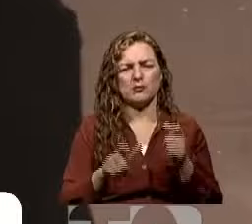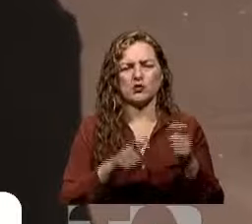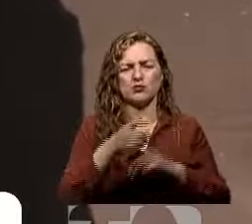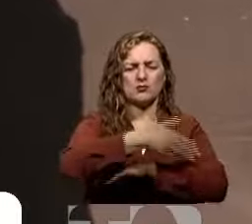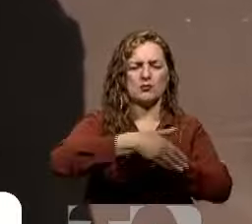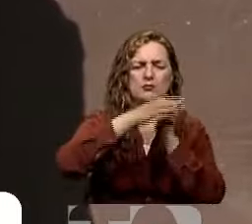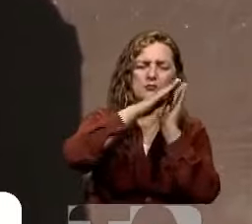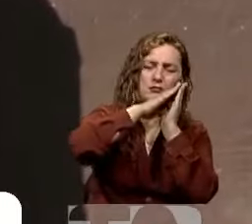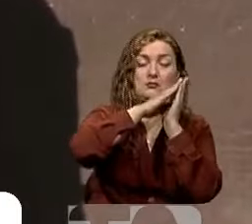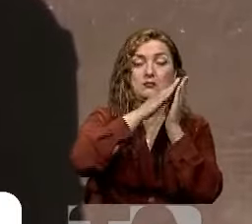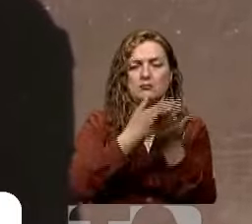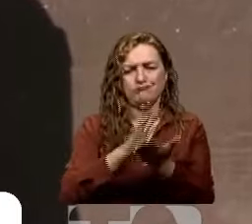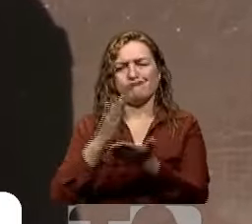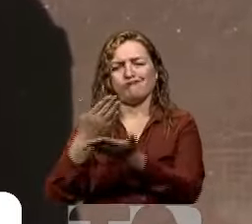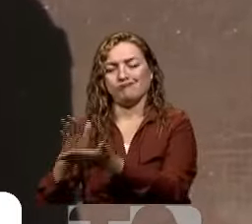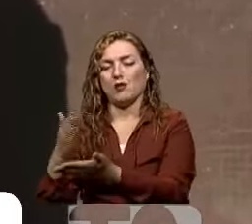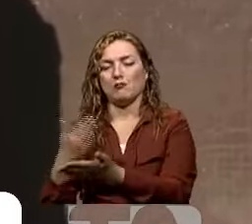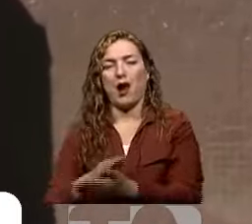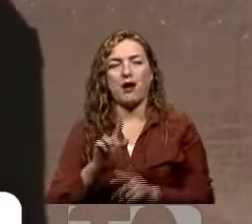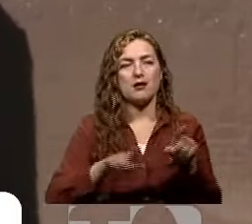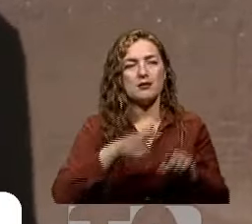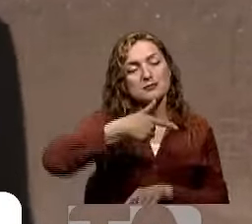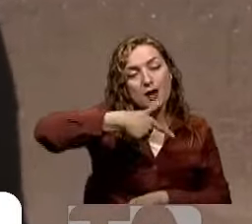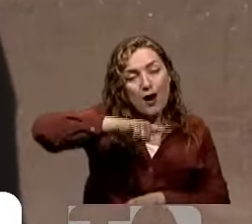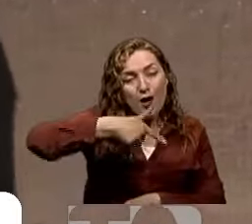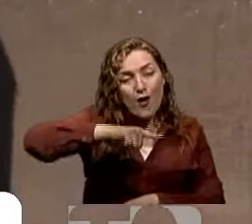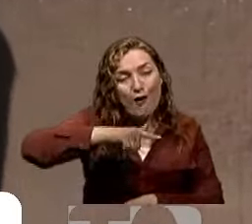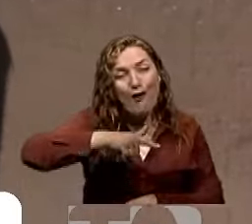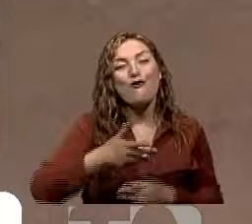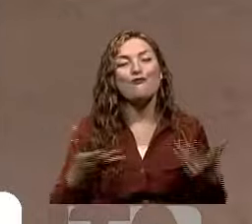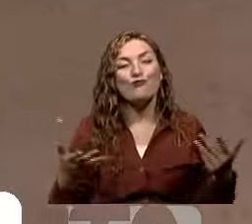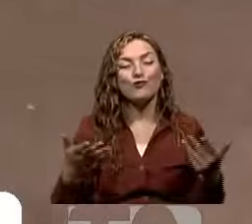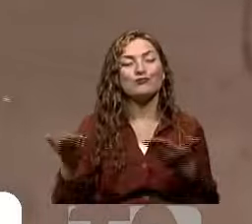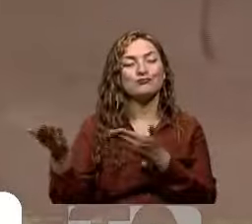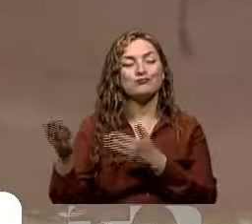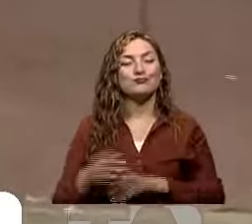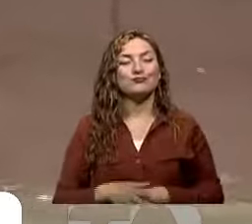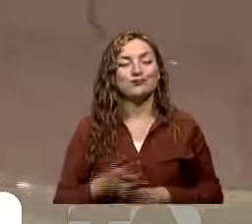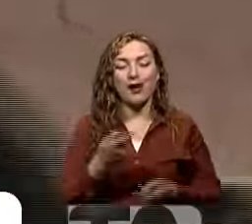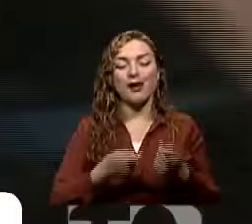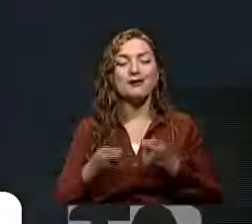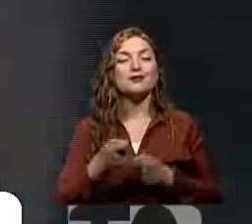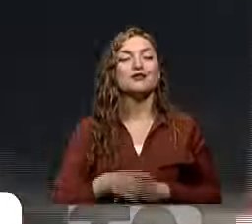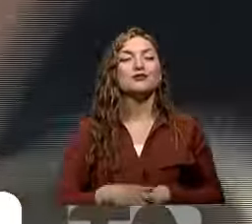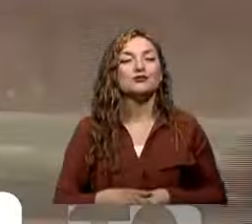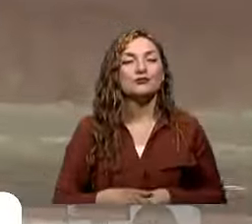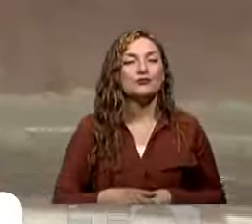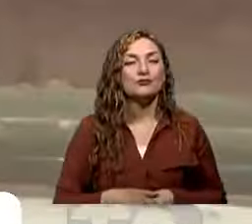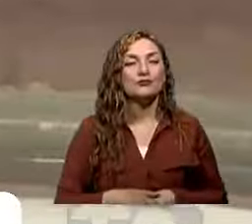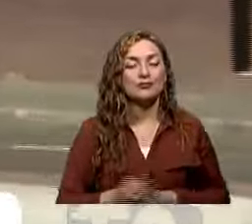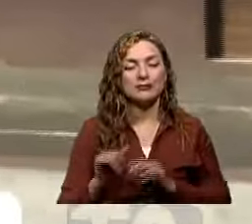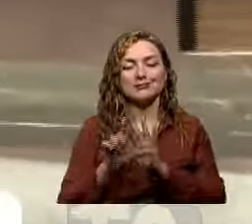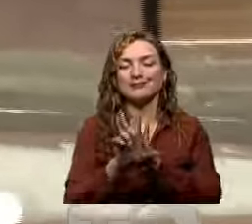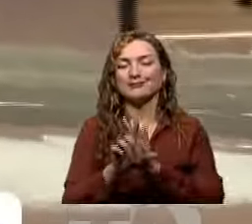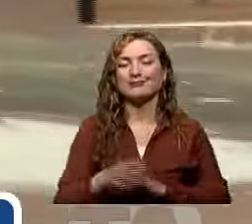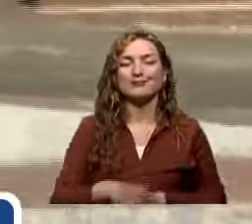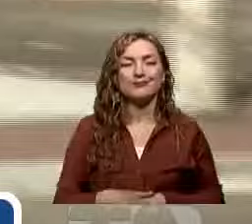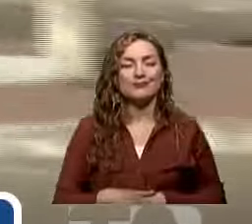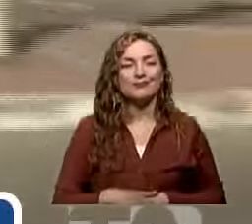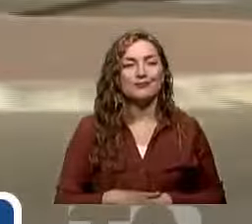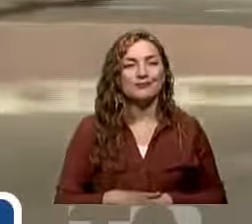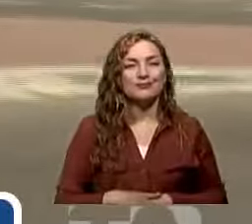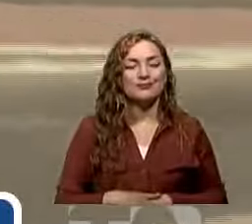también pernotan y consumen bebidas alcohólicas, presuntamente de estas que venden acá por personas de manera ilegal. Acá nos encontramos con